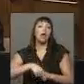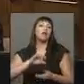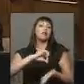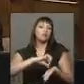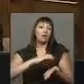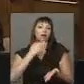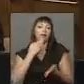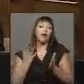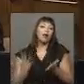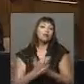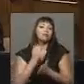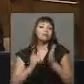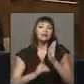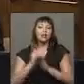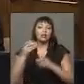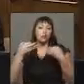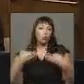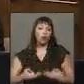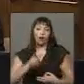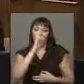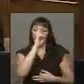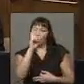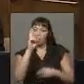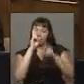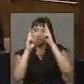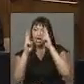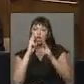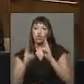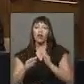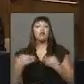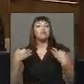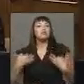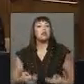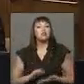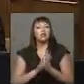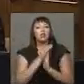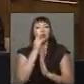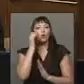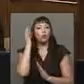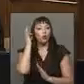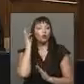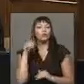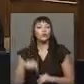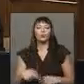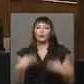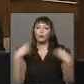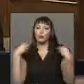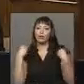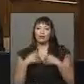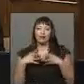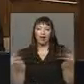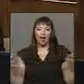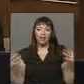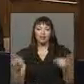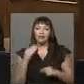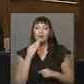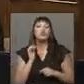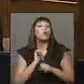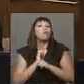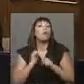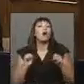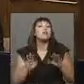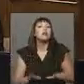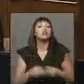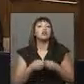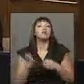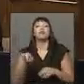para alcanzar el desarrollo y asegurar el respeto a la dignidad de todos y todas. Una tarea de tal magnitud no puede quedar entregada